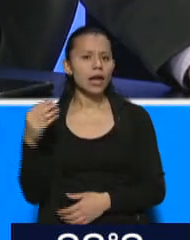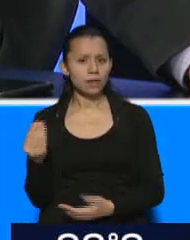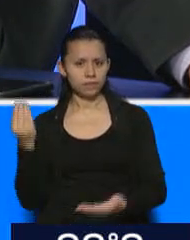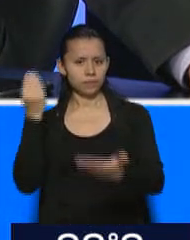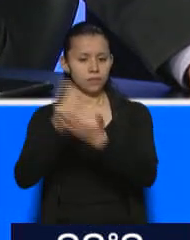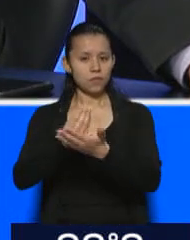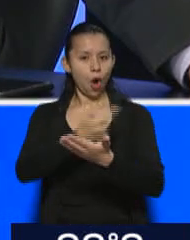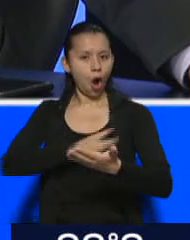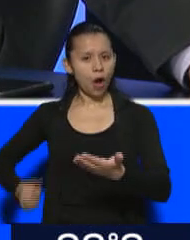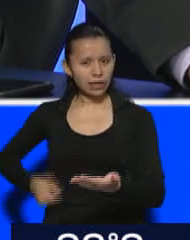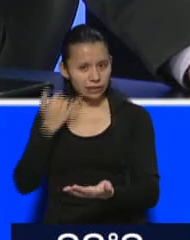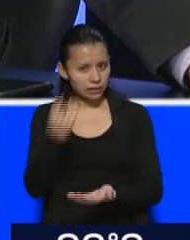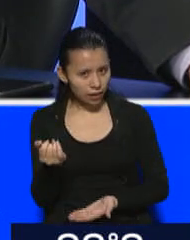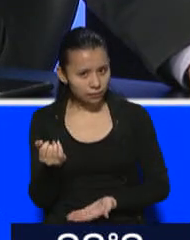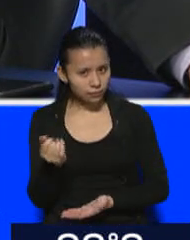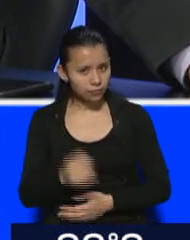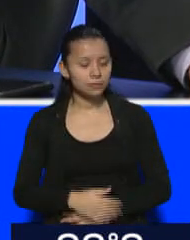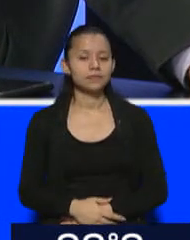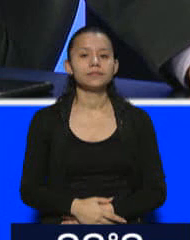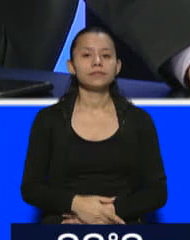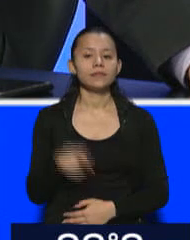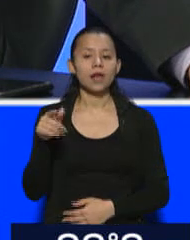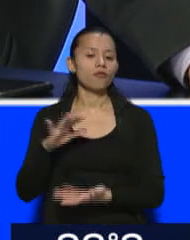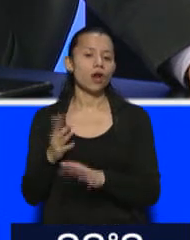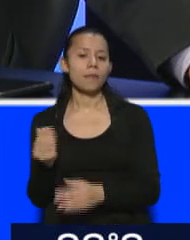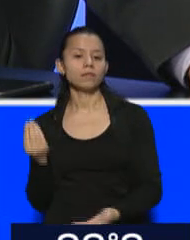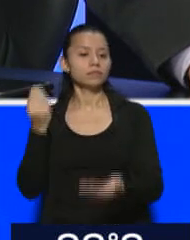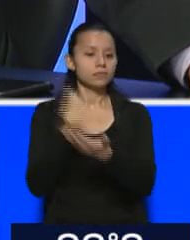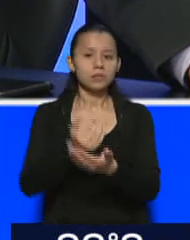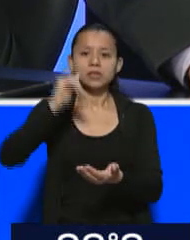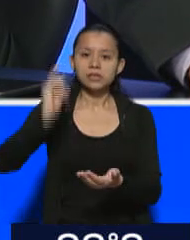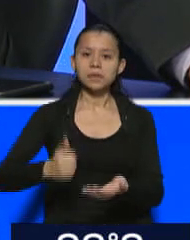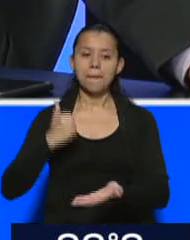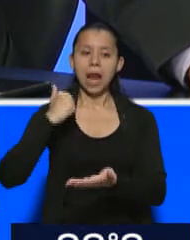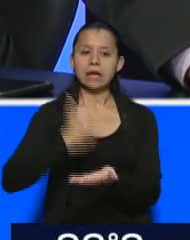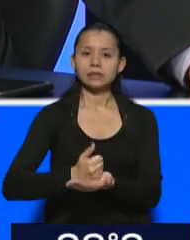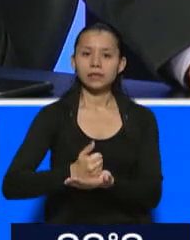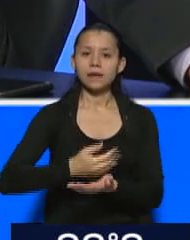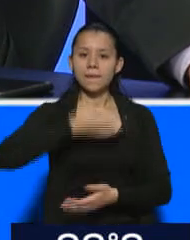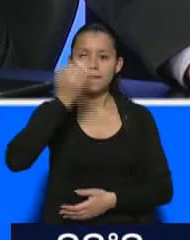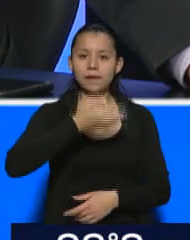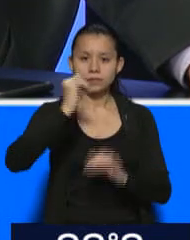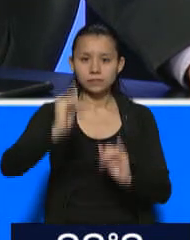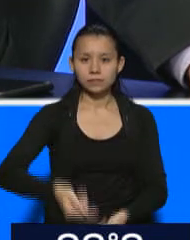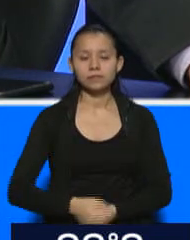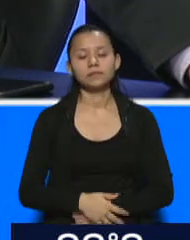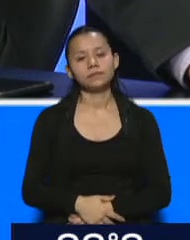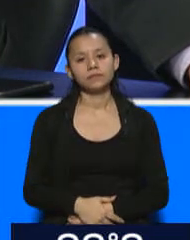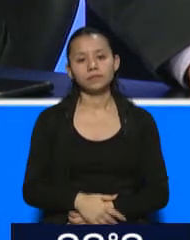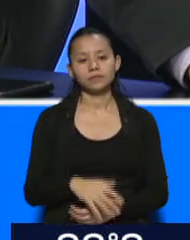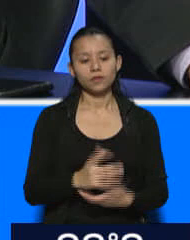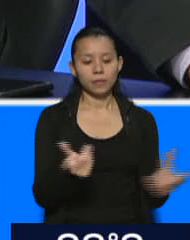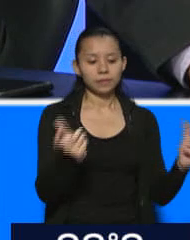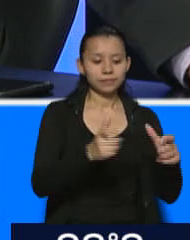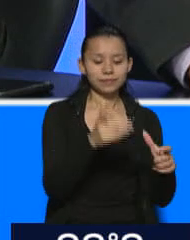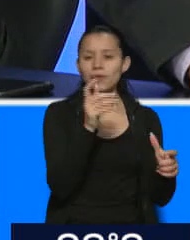intervino Cornejo y solicitó una suerte de cuarto intermedio, cedió una suerte de cuarto intermedio hasta la semana que